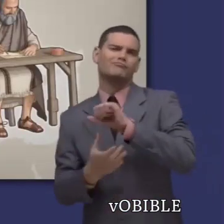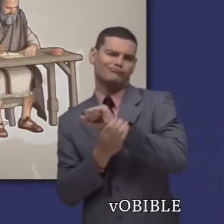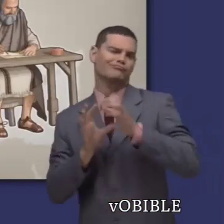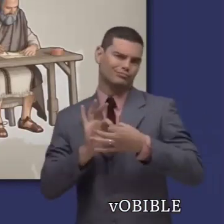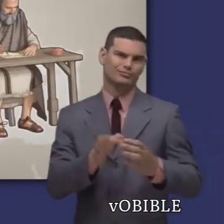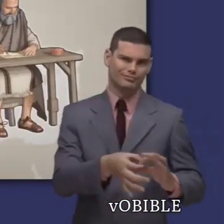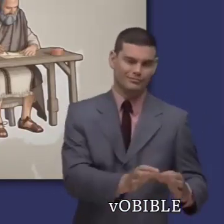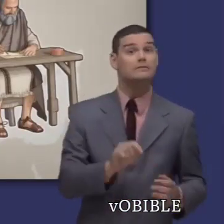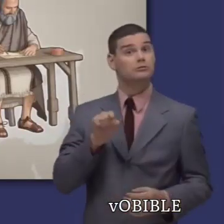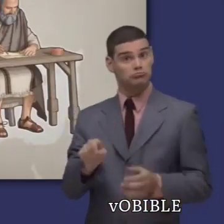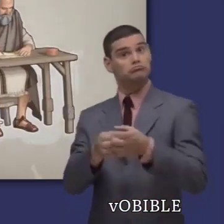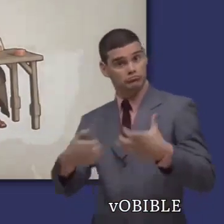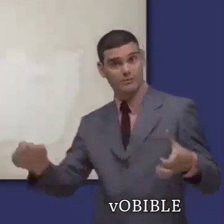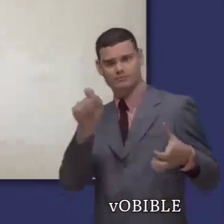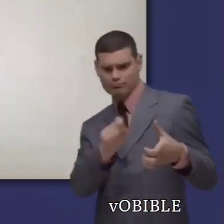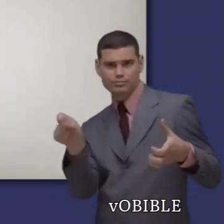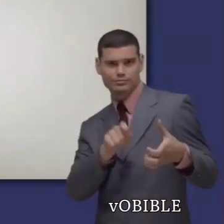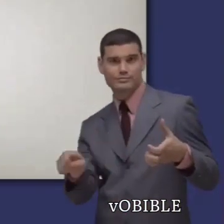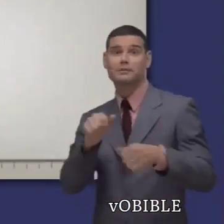donde estaba en arresto domiciliario.